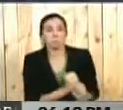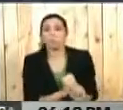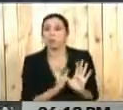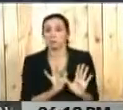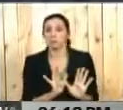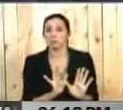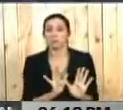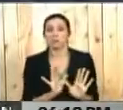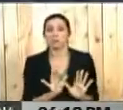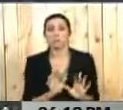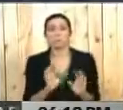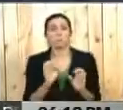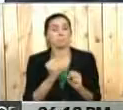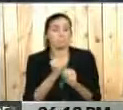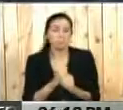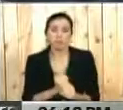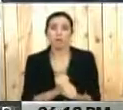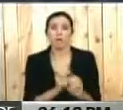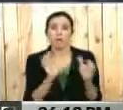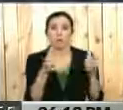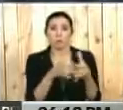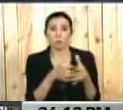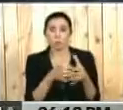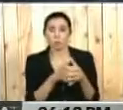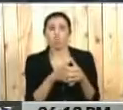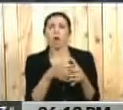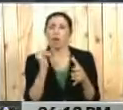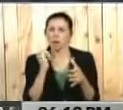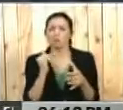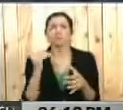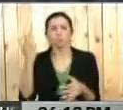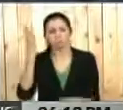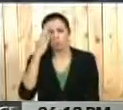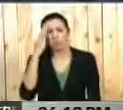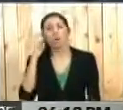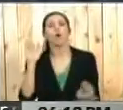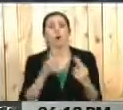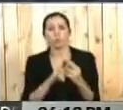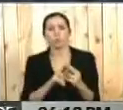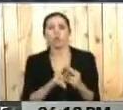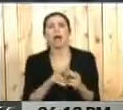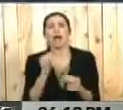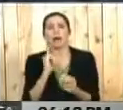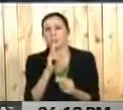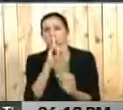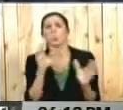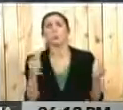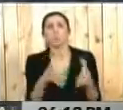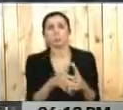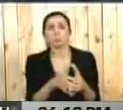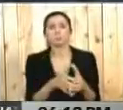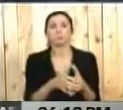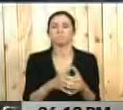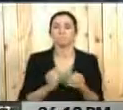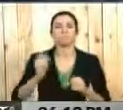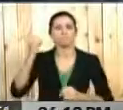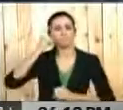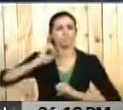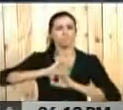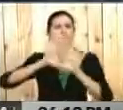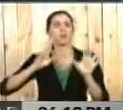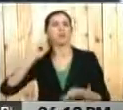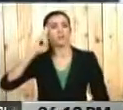momento, el sector que lo existe, yo en lo personal lo conozco, más reflexivo,